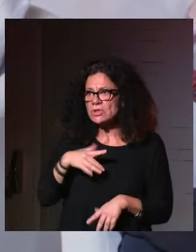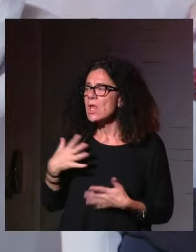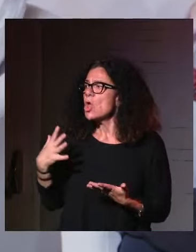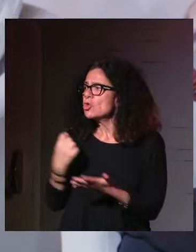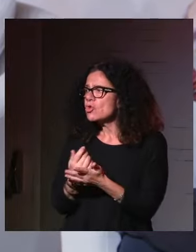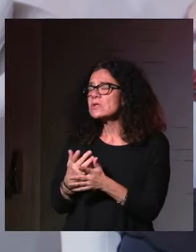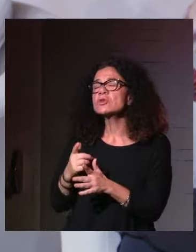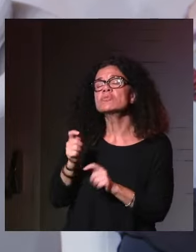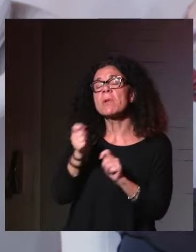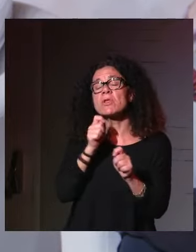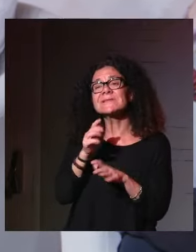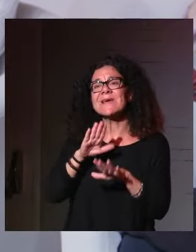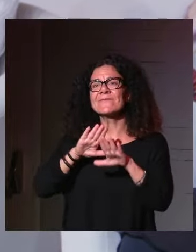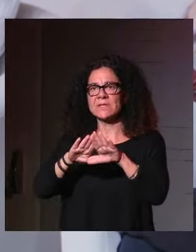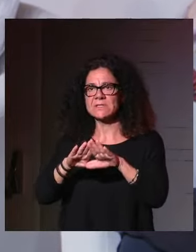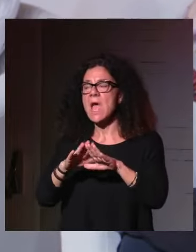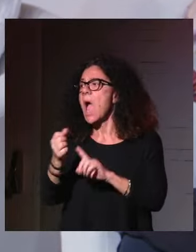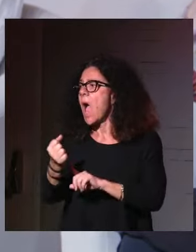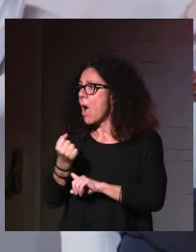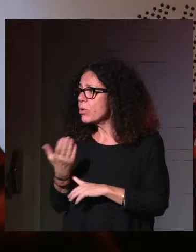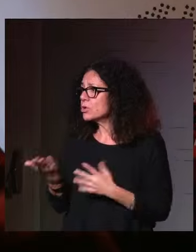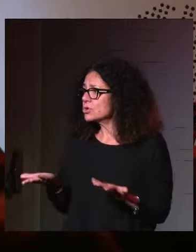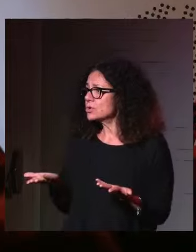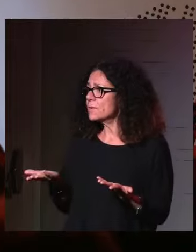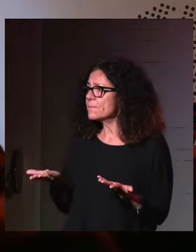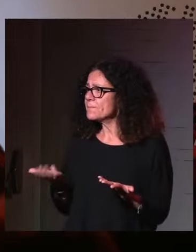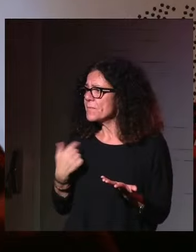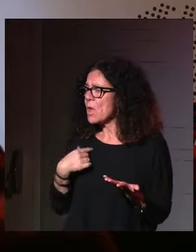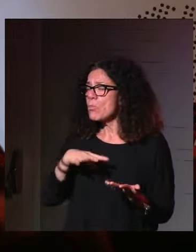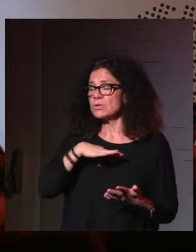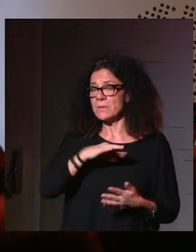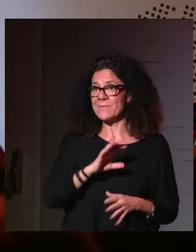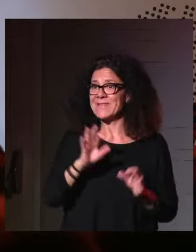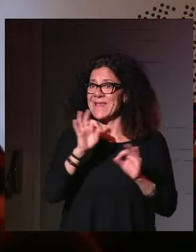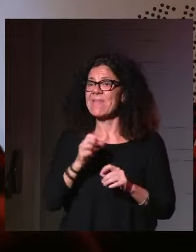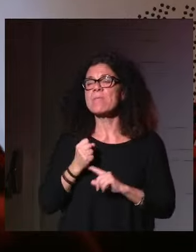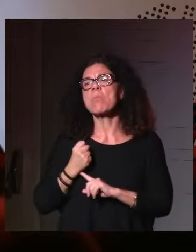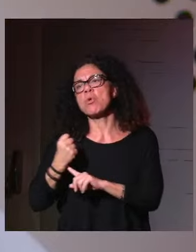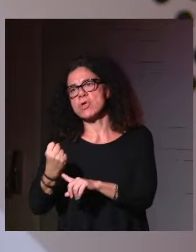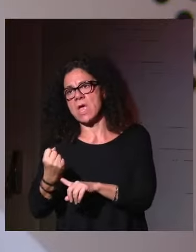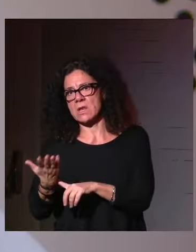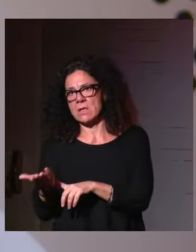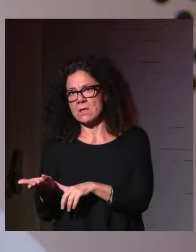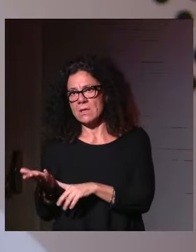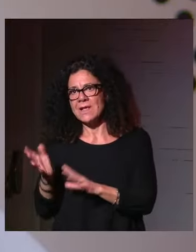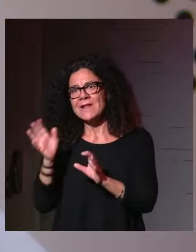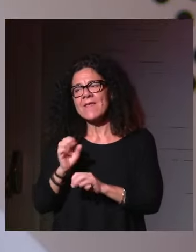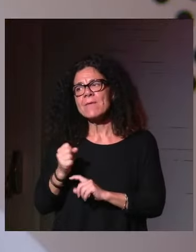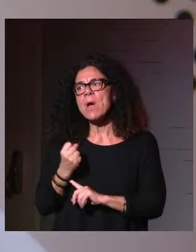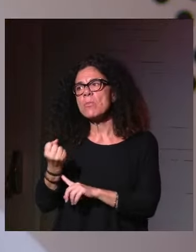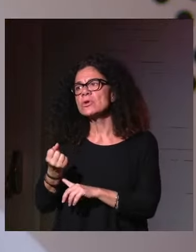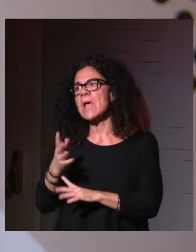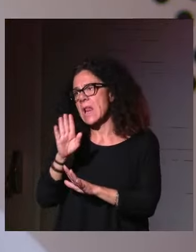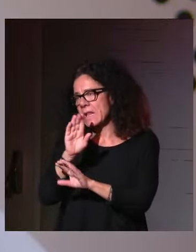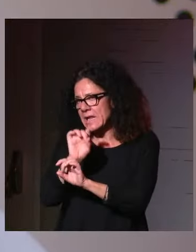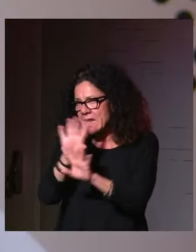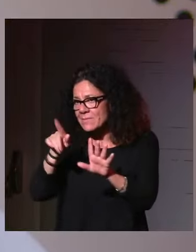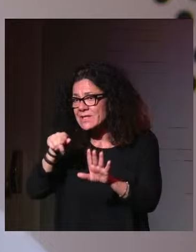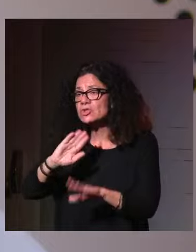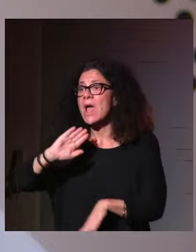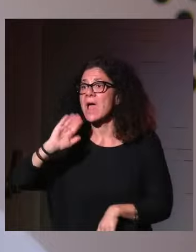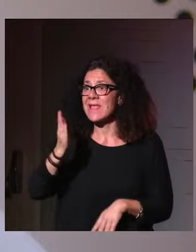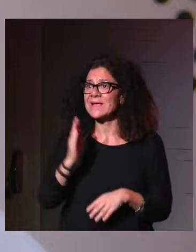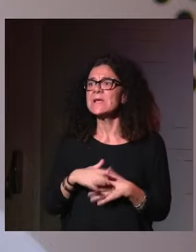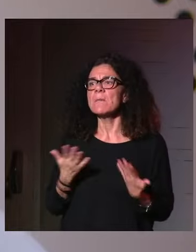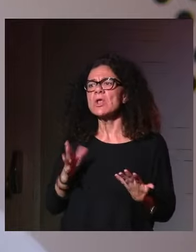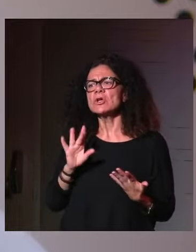feministas apoyo explícito quizá probablemente nadie va a apoyar No nadie va a apoyar explícitamente esos ataques